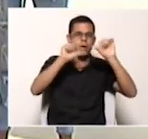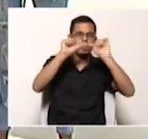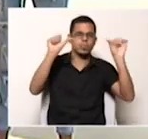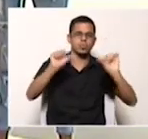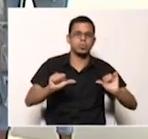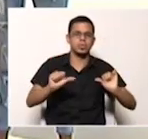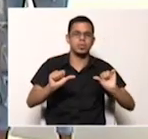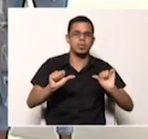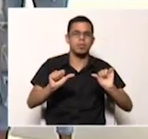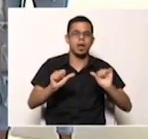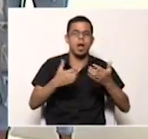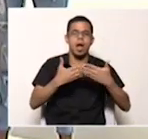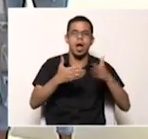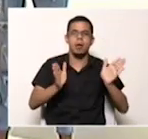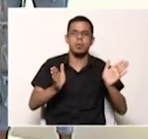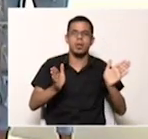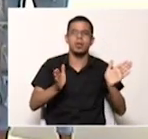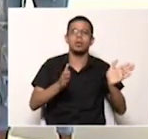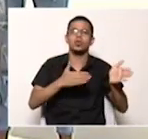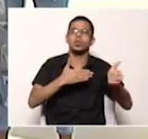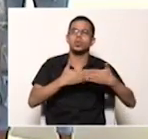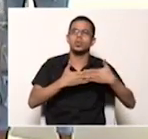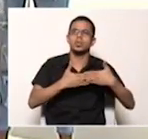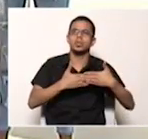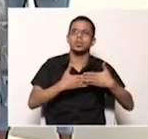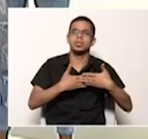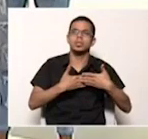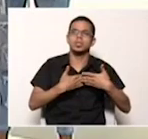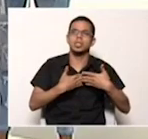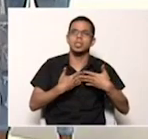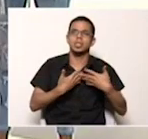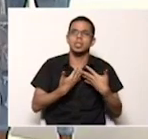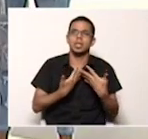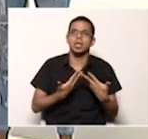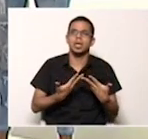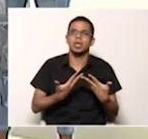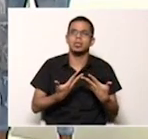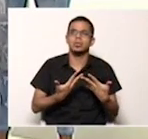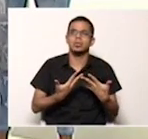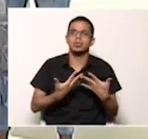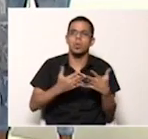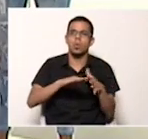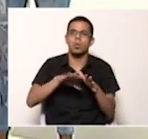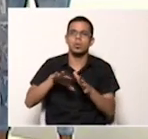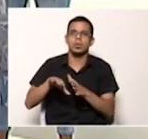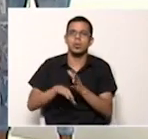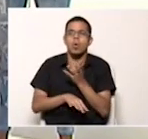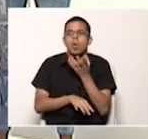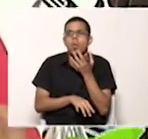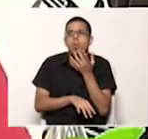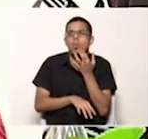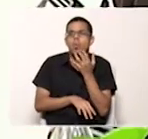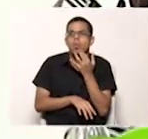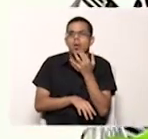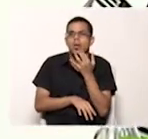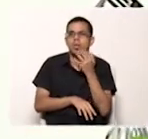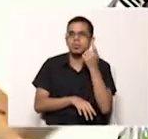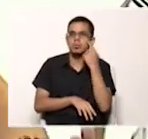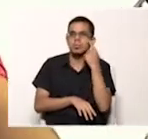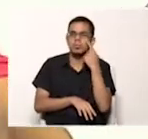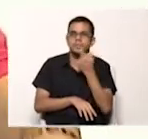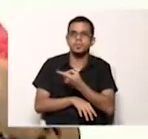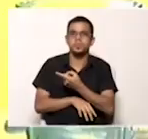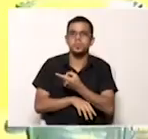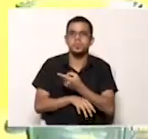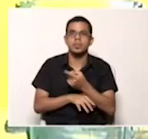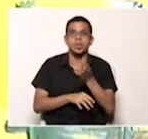abiertos, cerrados o aislados. En el caso de un sistema aislado, es este termo que tenemos acá, porque no permite el